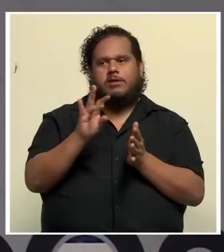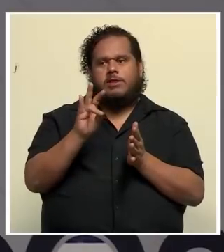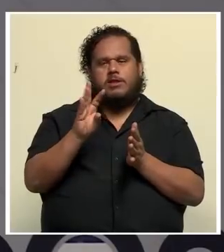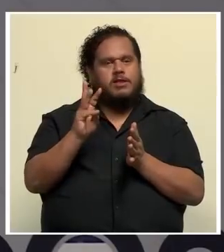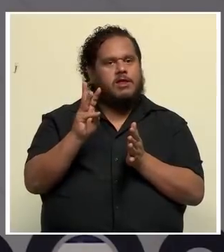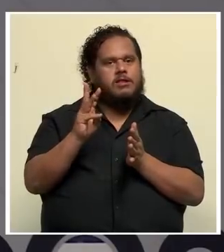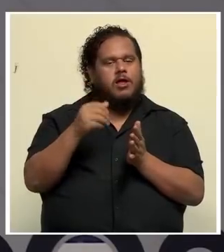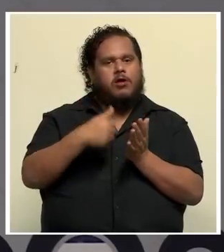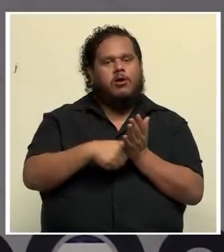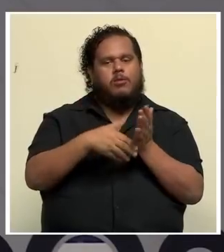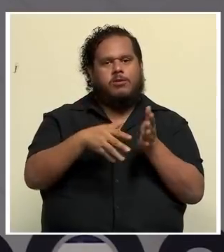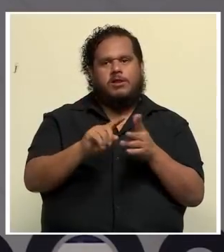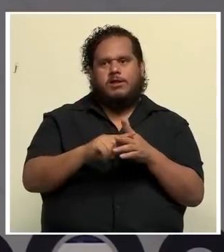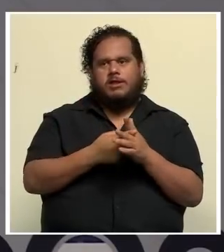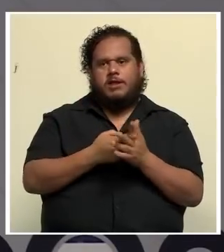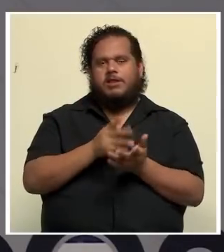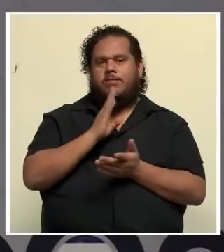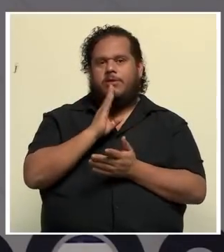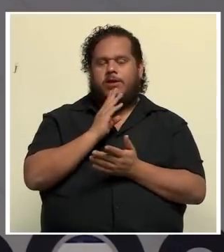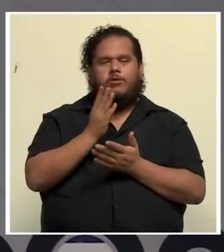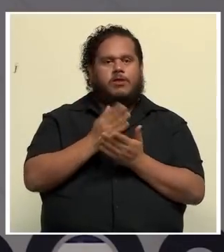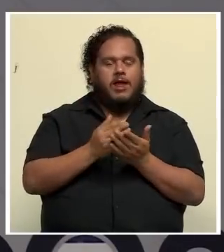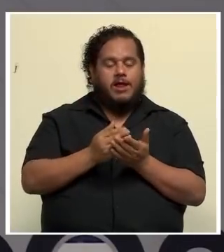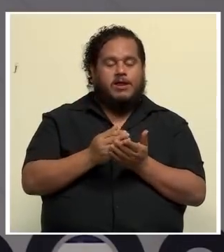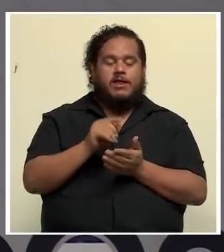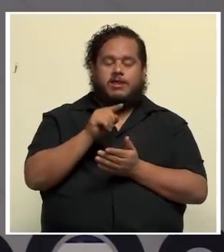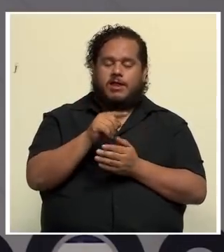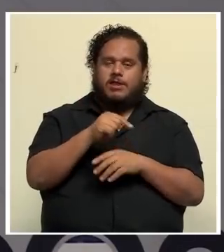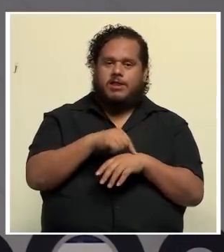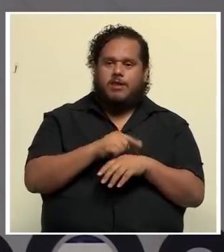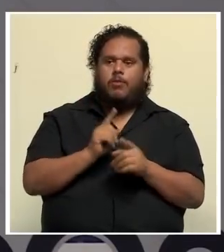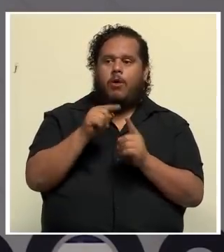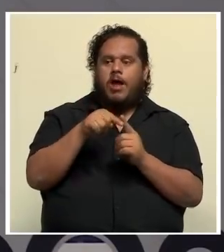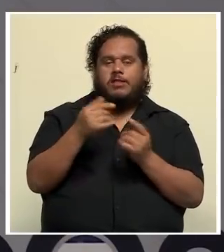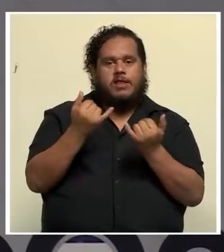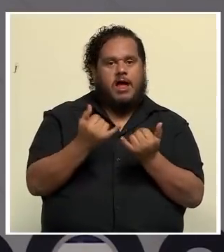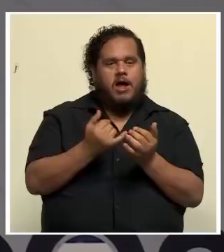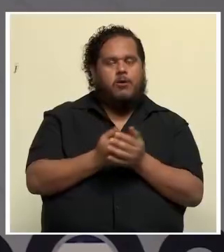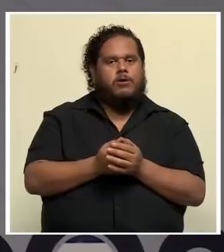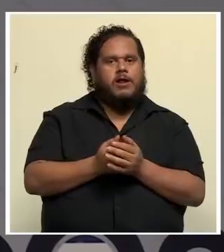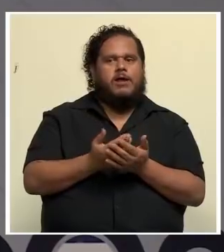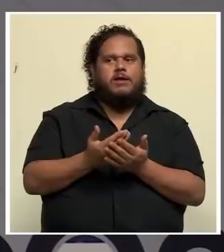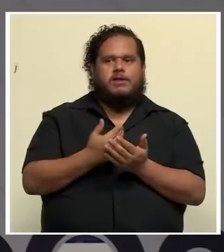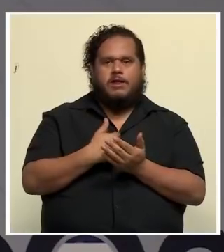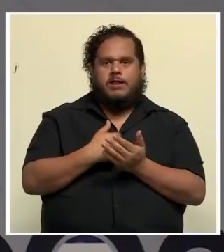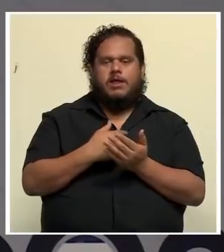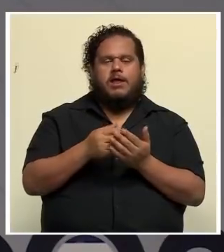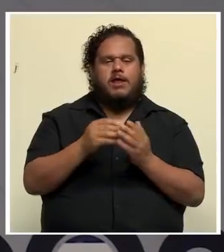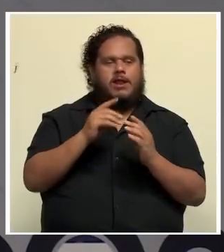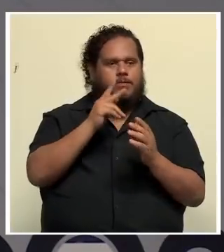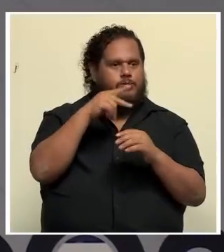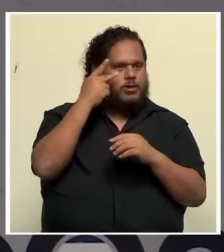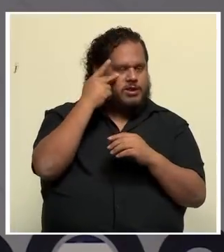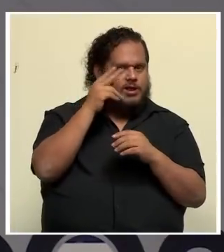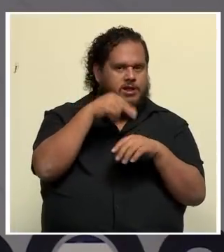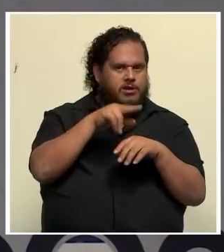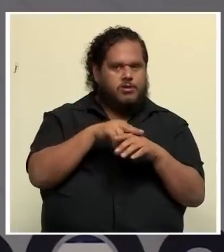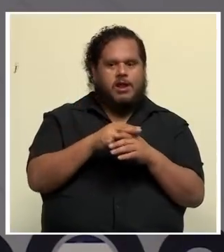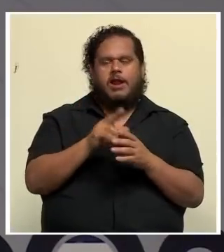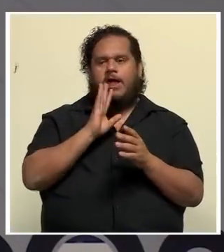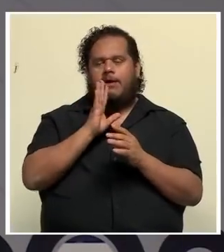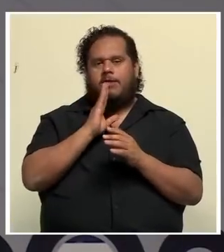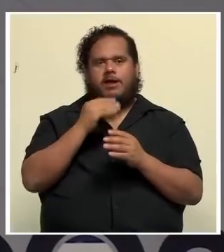como votantes iniciales. Estamos hablando de alguien que ha estado desde esa época hasta acá, curtiéndose en la política nacional. Entrevistarlo, hablar,